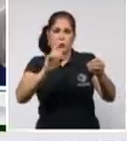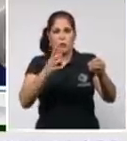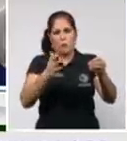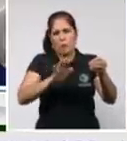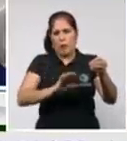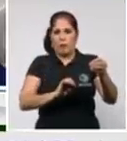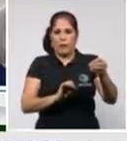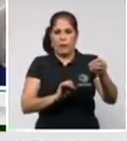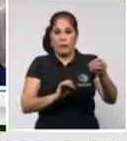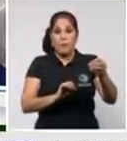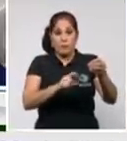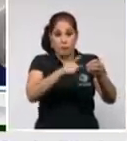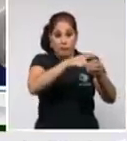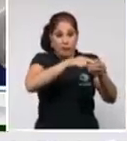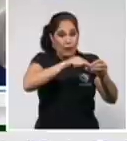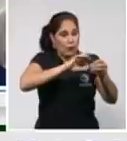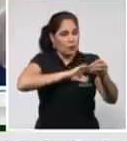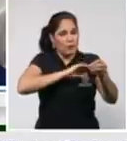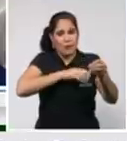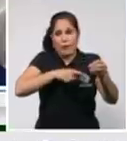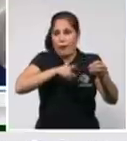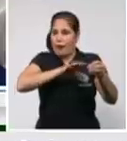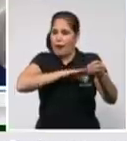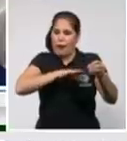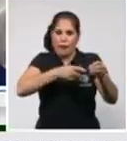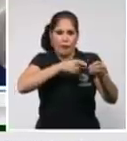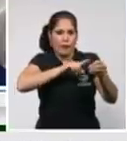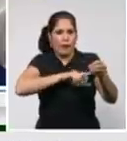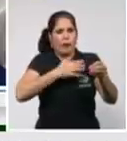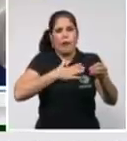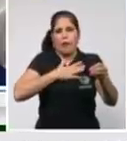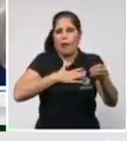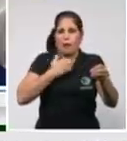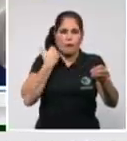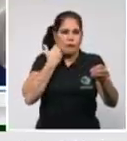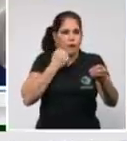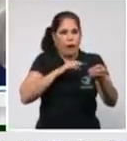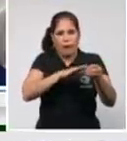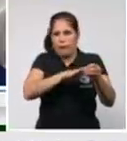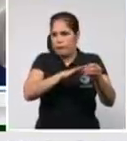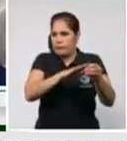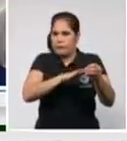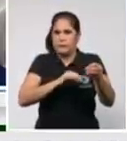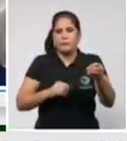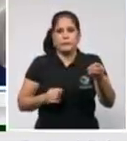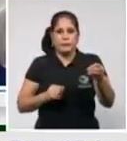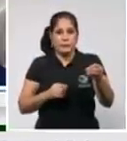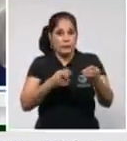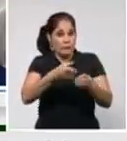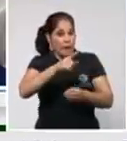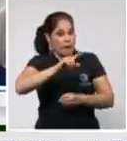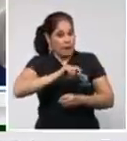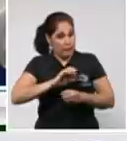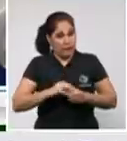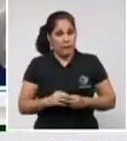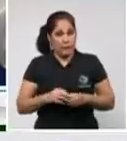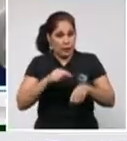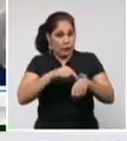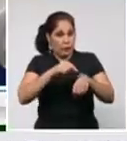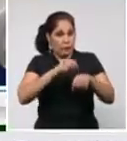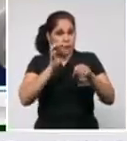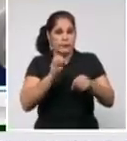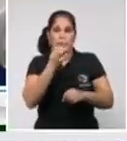77,3% de todos los casos diagnosticados ayer eran totalmente asintomáticos en el momento del